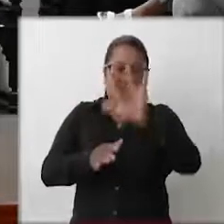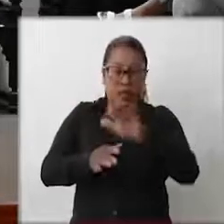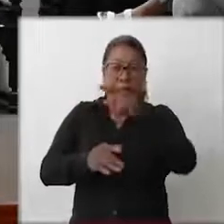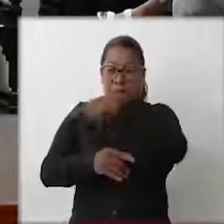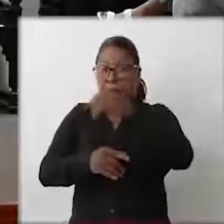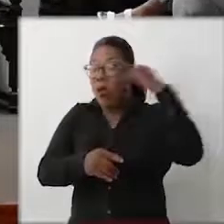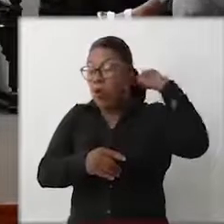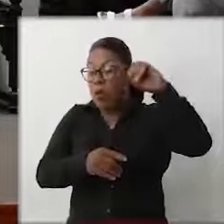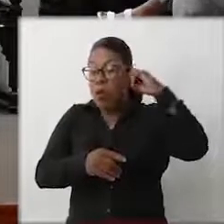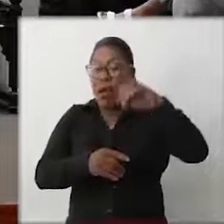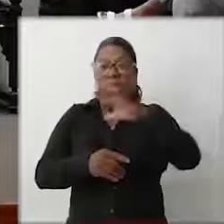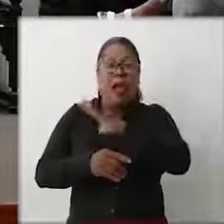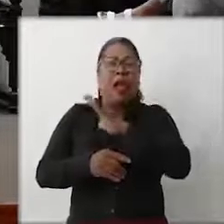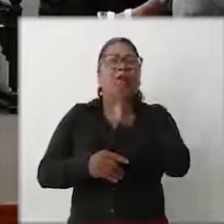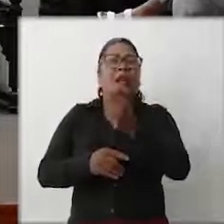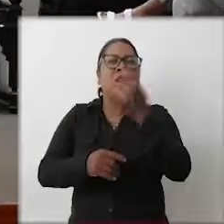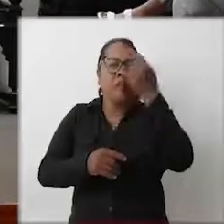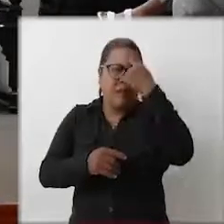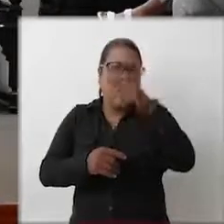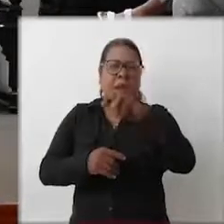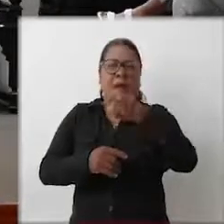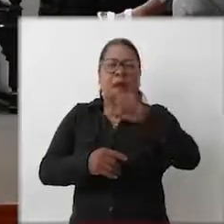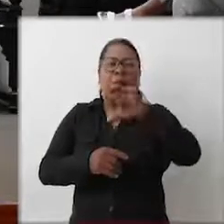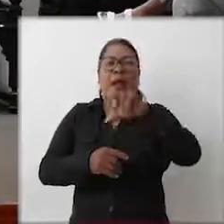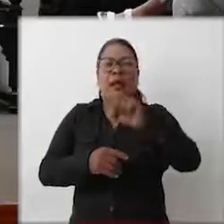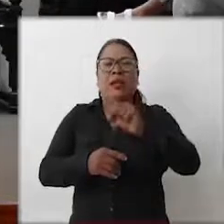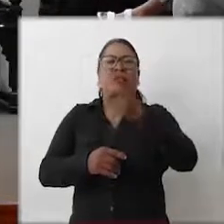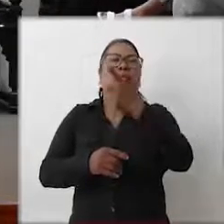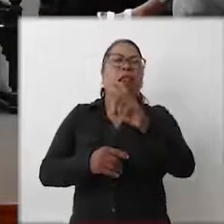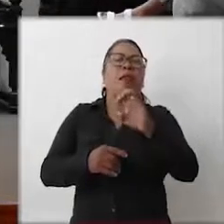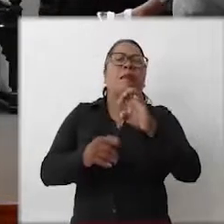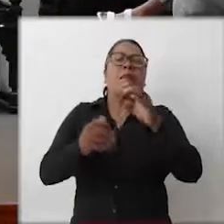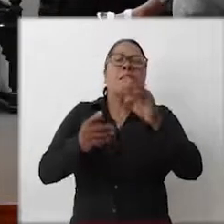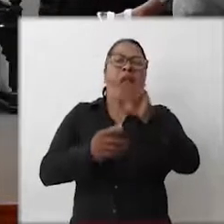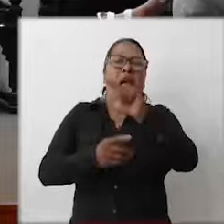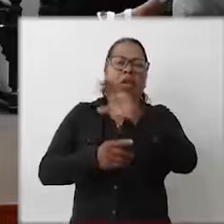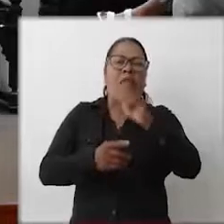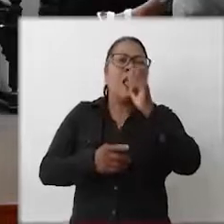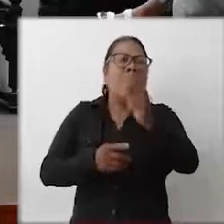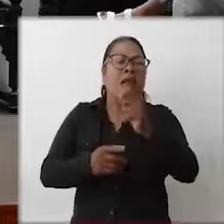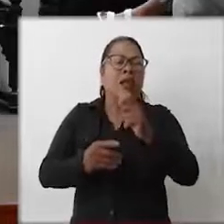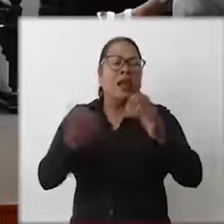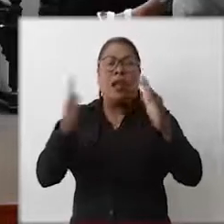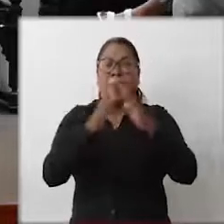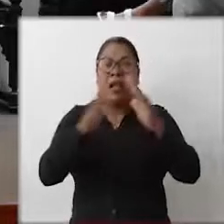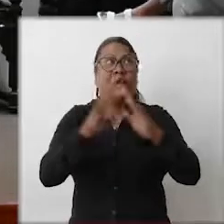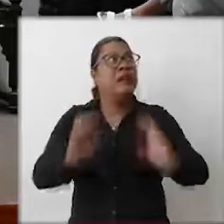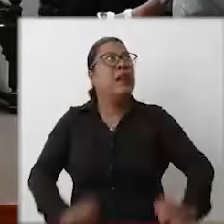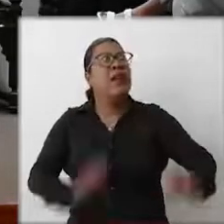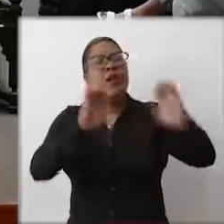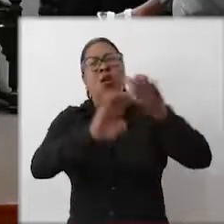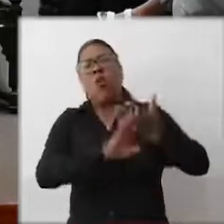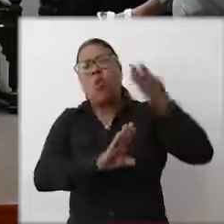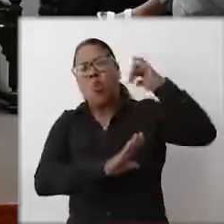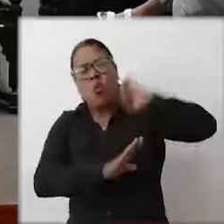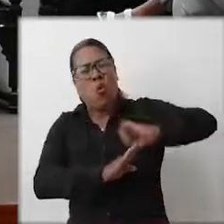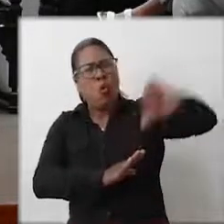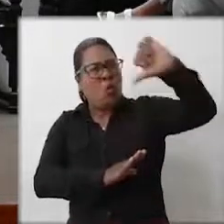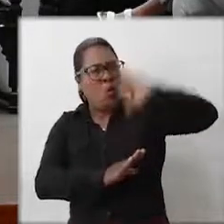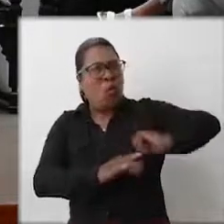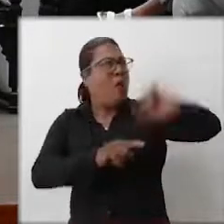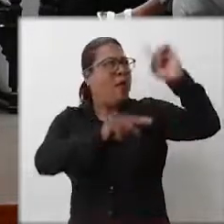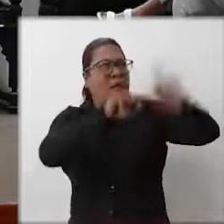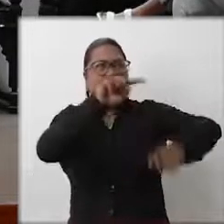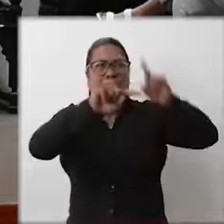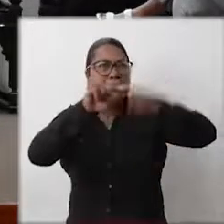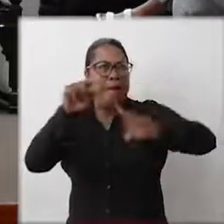la Plaza de Cortés o Santa Catarina. Tras la conquista española, Hernán Cortés reemplaza